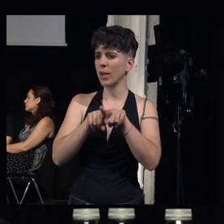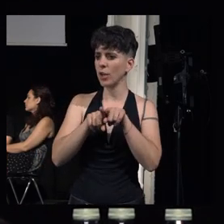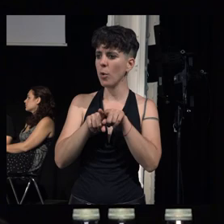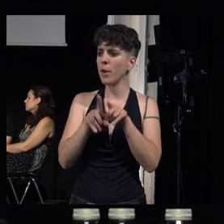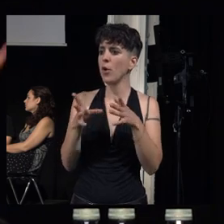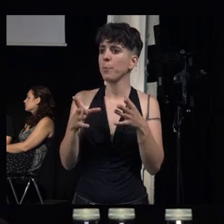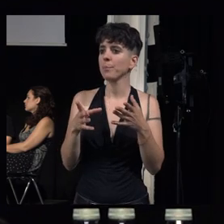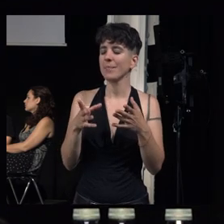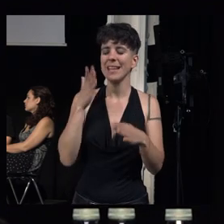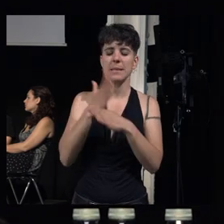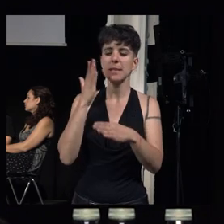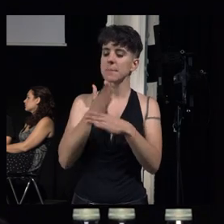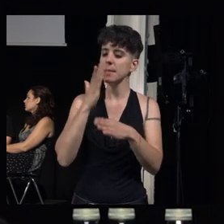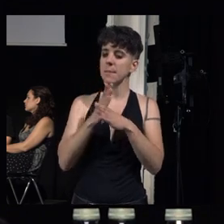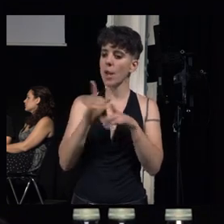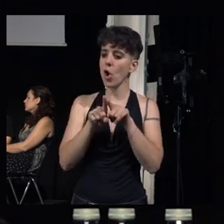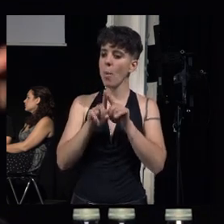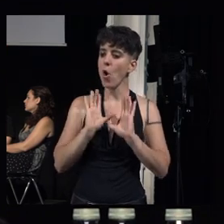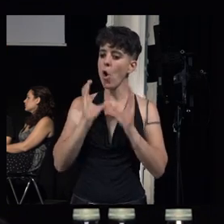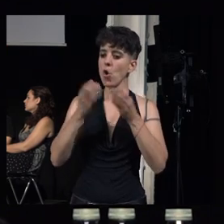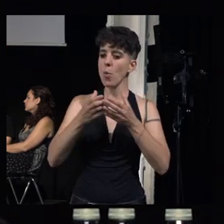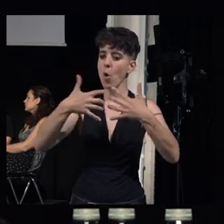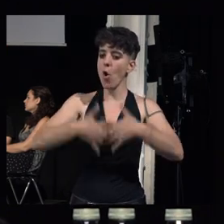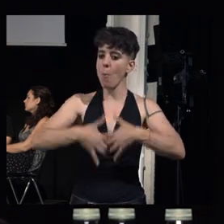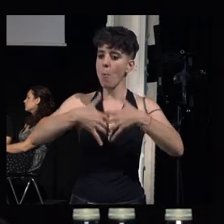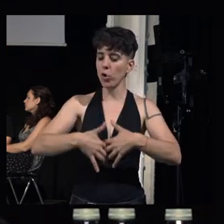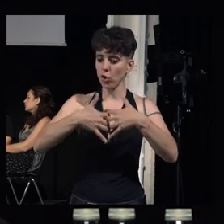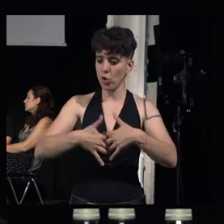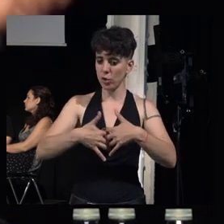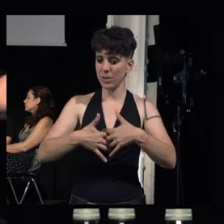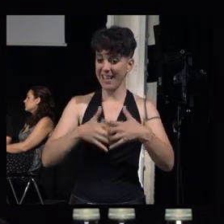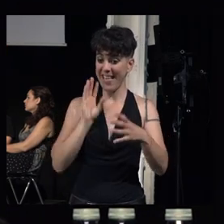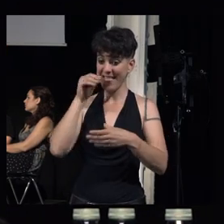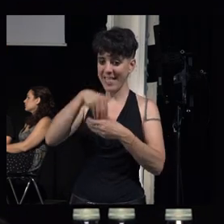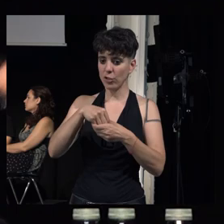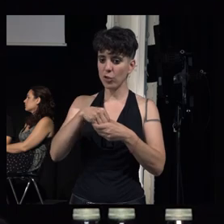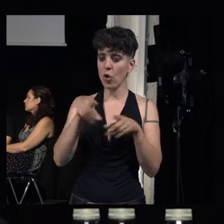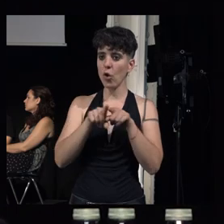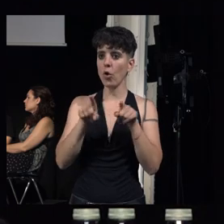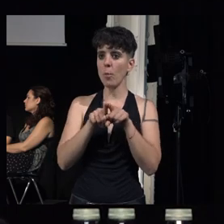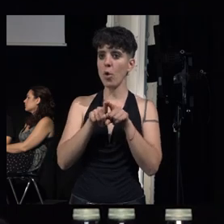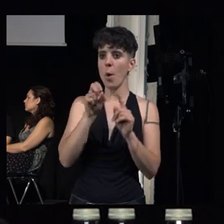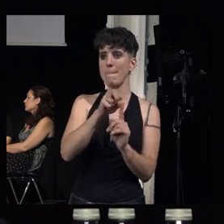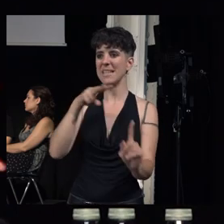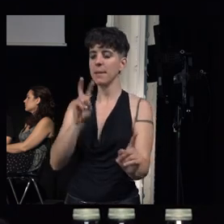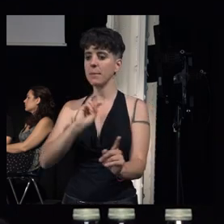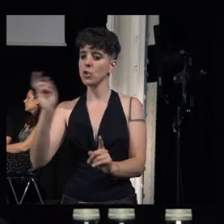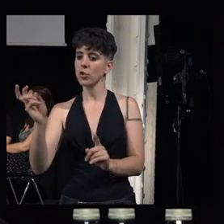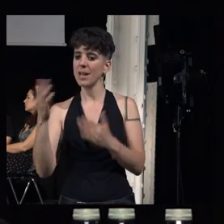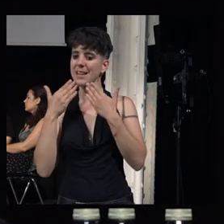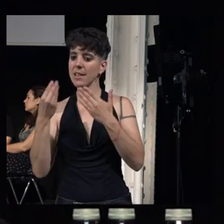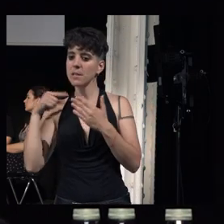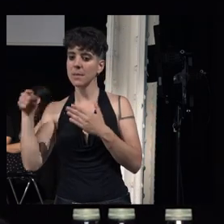momento de formar un grupo motor que aunara otras sensibilidades que nos permitieran salir un poco de